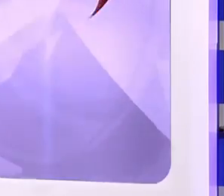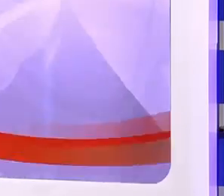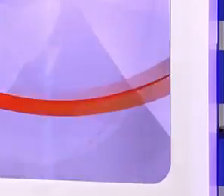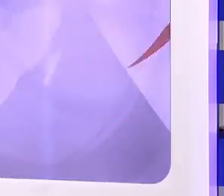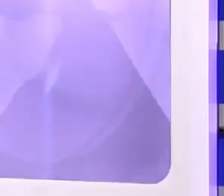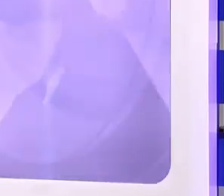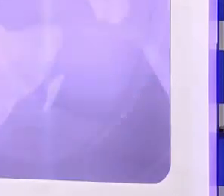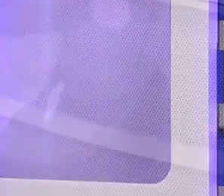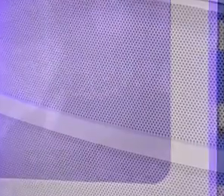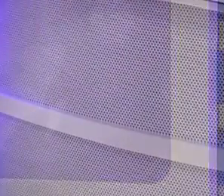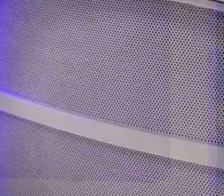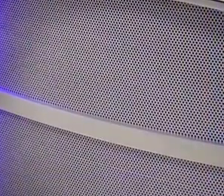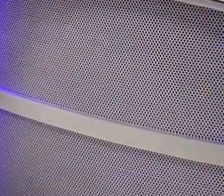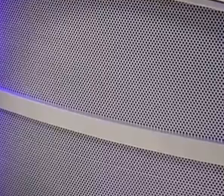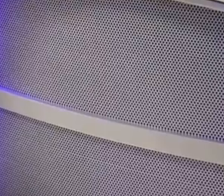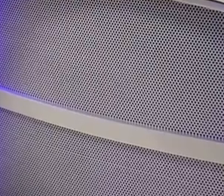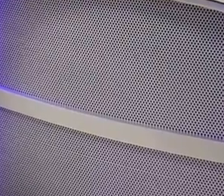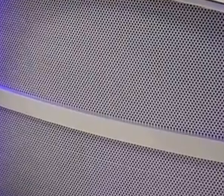regresamos.